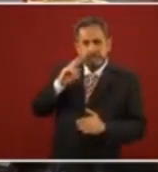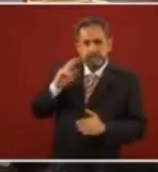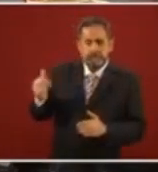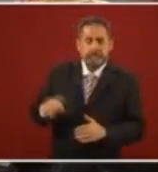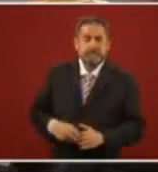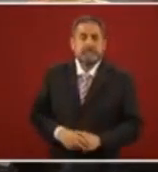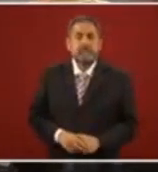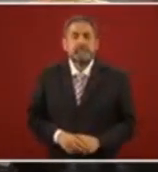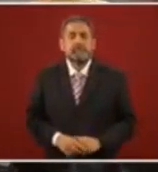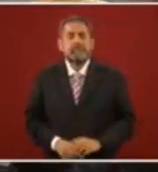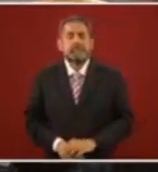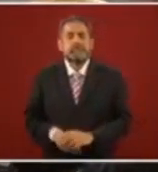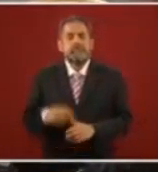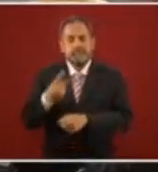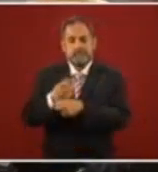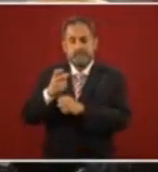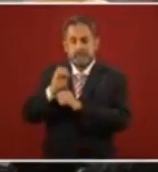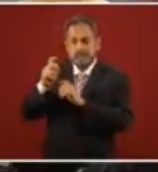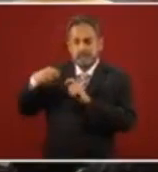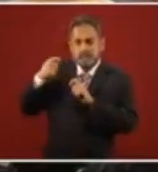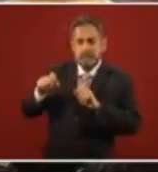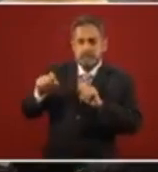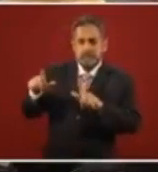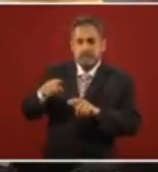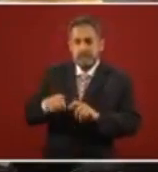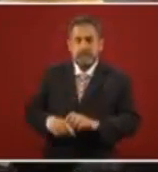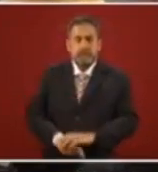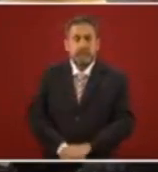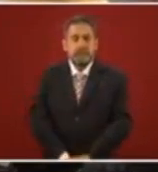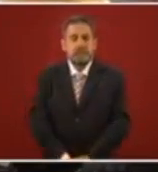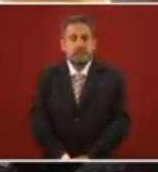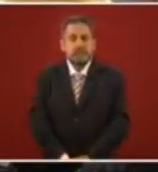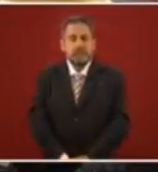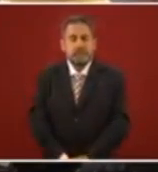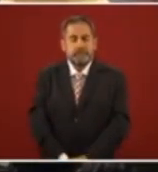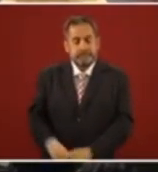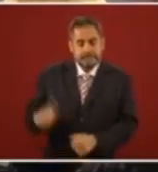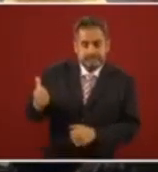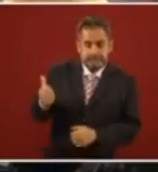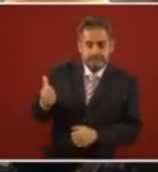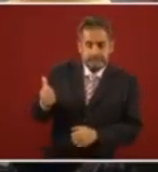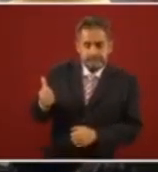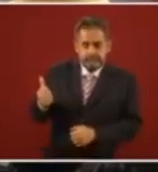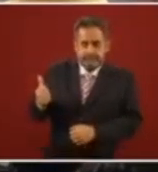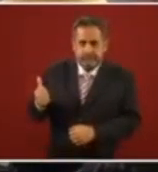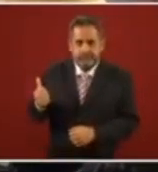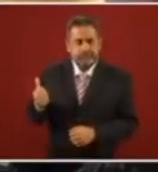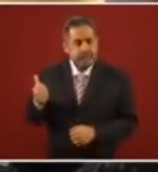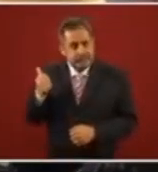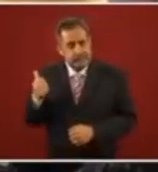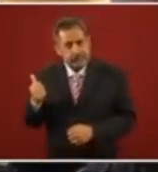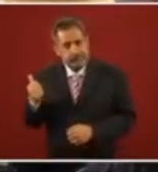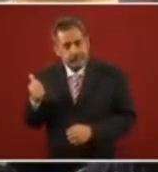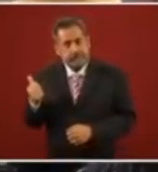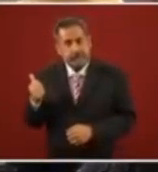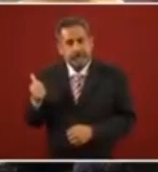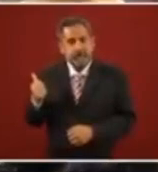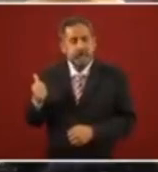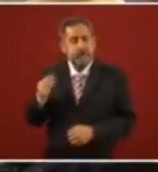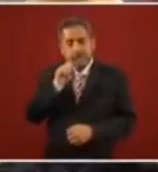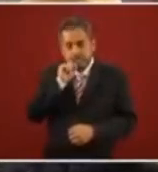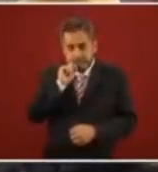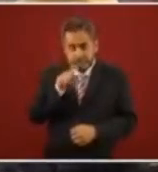next video... ...por favor... ...el segundo que les pasé... ...the second one... ...este... ...sin que le pongan... todavía... ...es también...